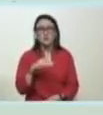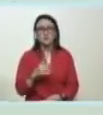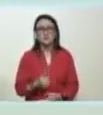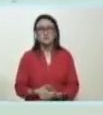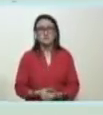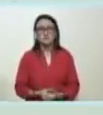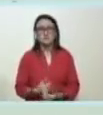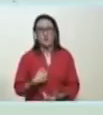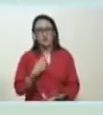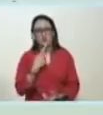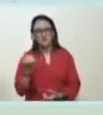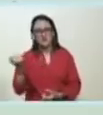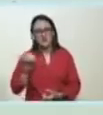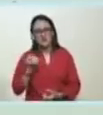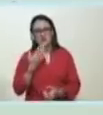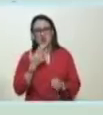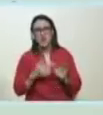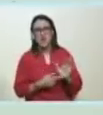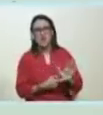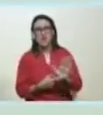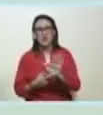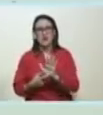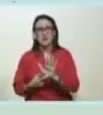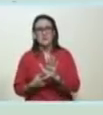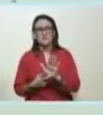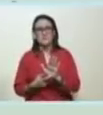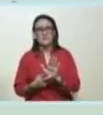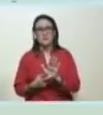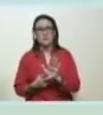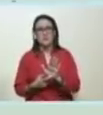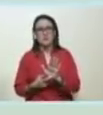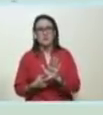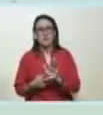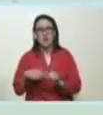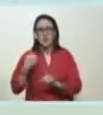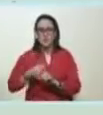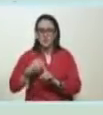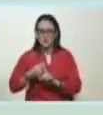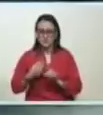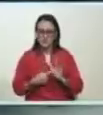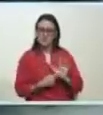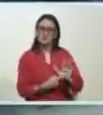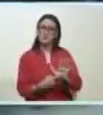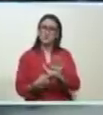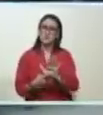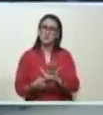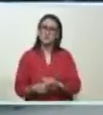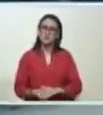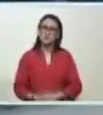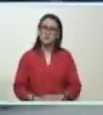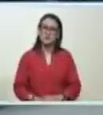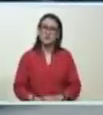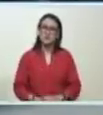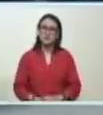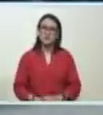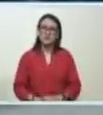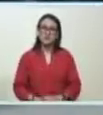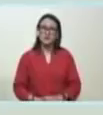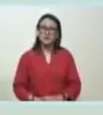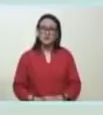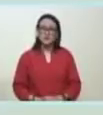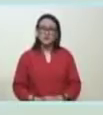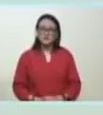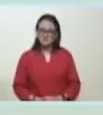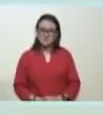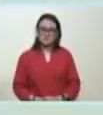mi sacrificio y desde el ejemplo que he dado. Lo digo desde la lucha que he dado. Lo digo desde la